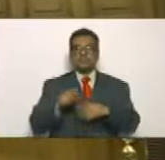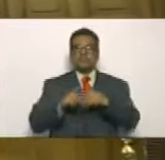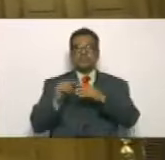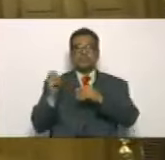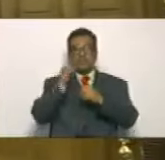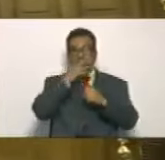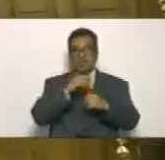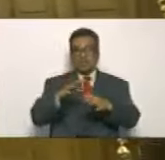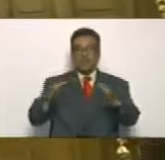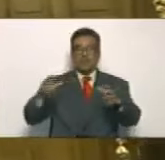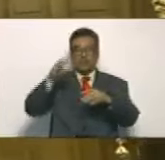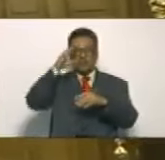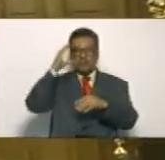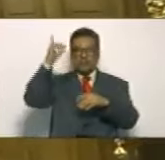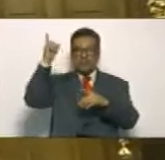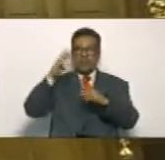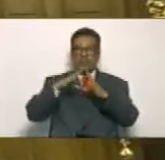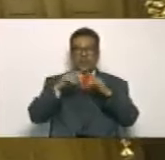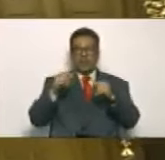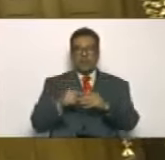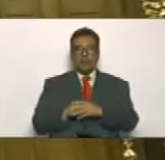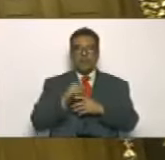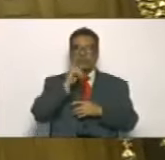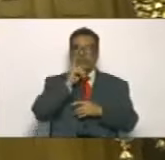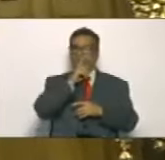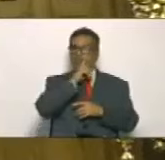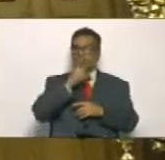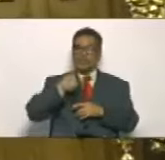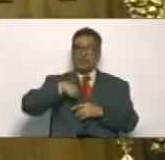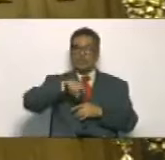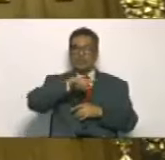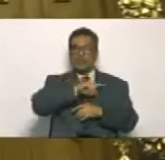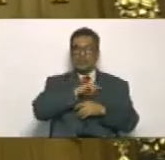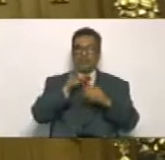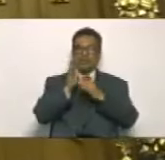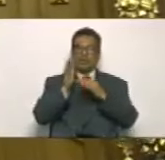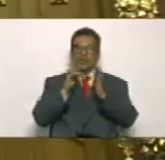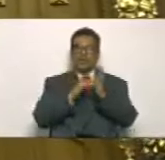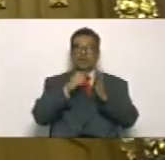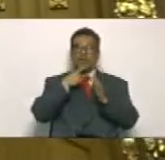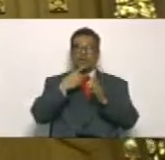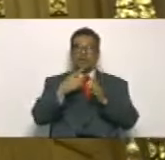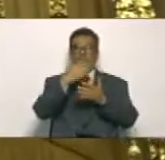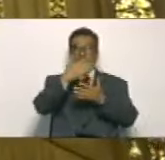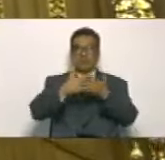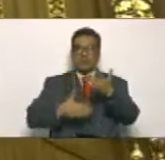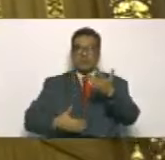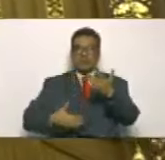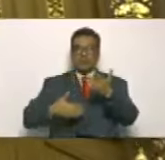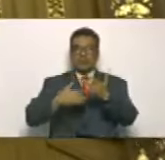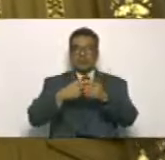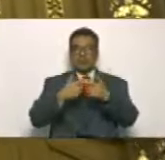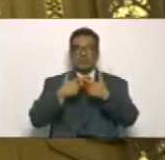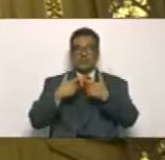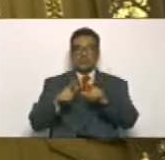Bendiciones de Dios para todos, en nombre de nuestro Señor Jesucristo, como bien lo afirma el Acta de Independencia.